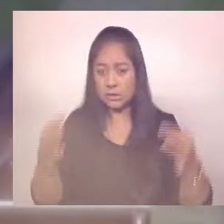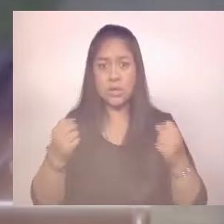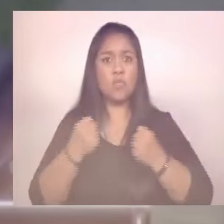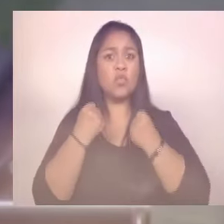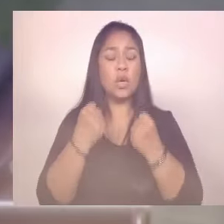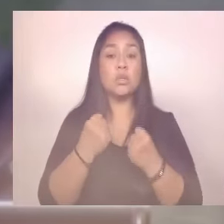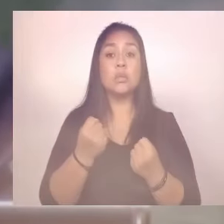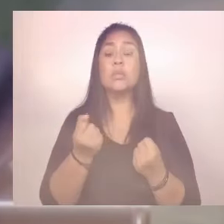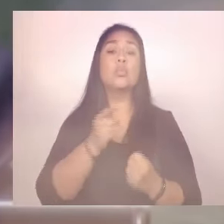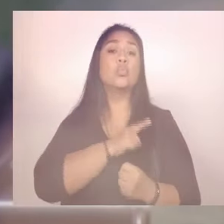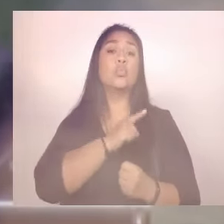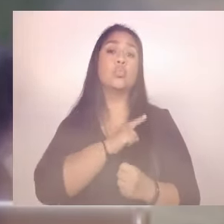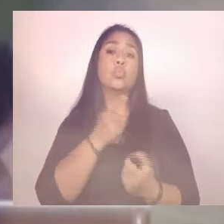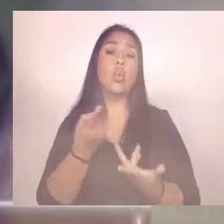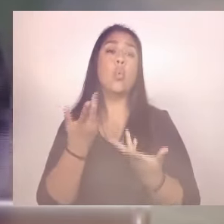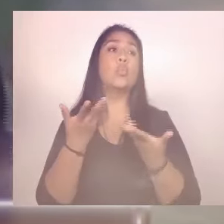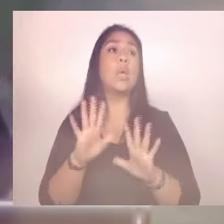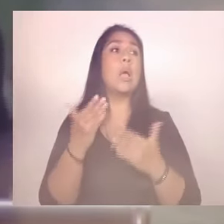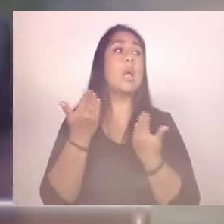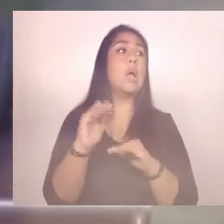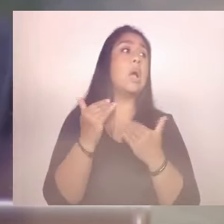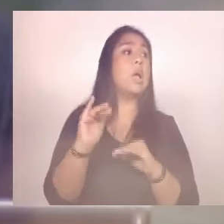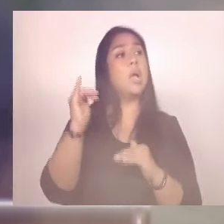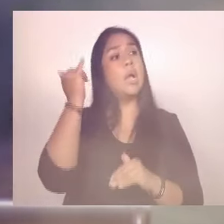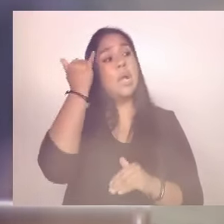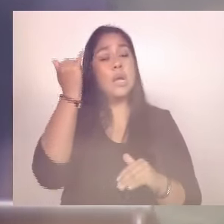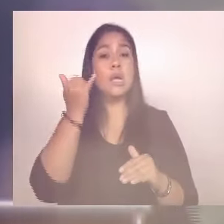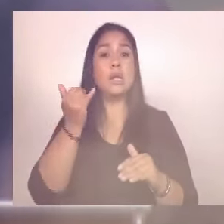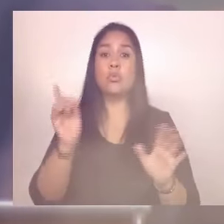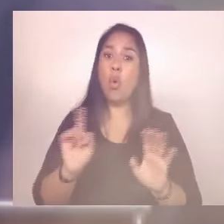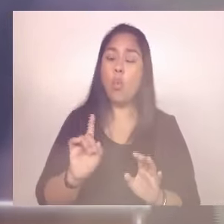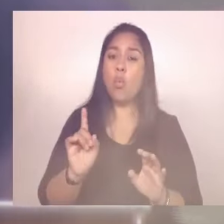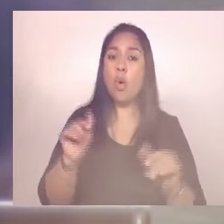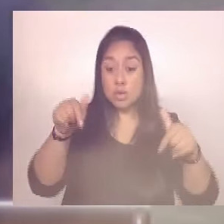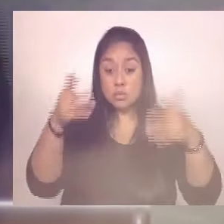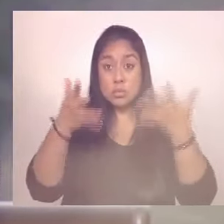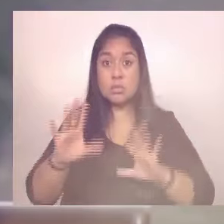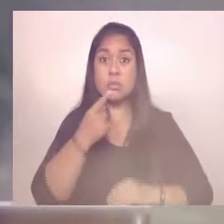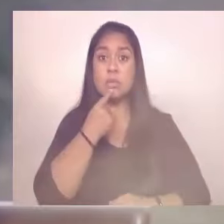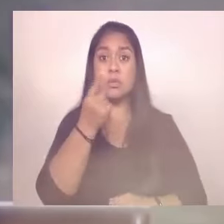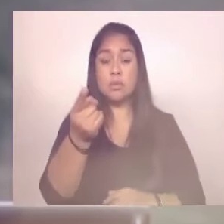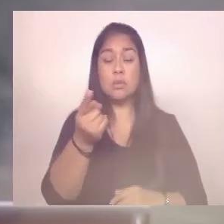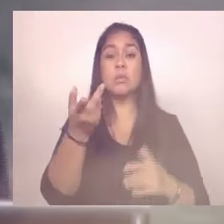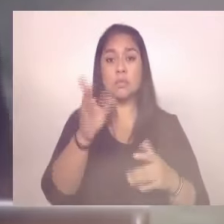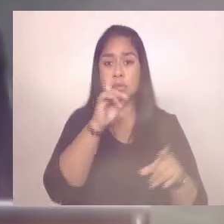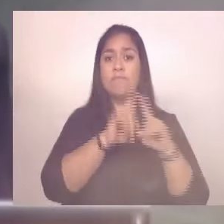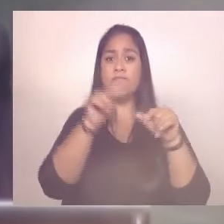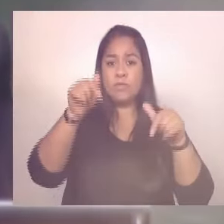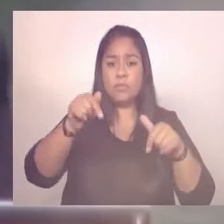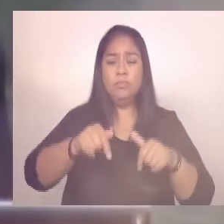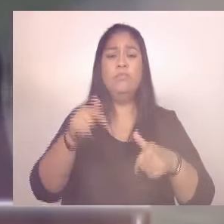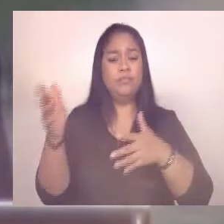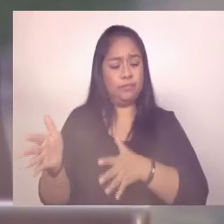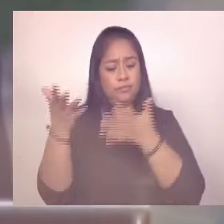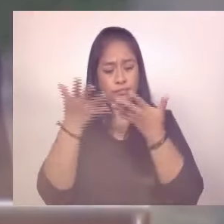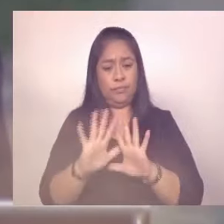concretas y no simplemente limitarnos a la retórica. Ya se ha dicho a menudo que es momento